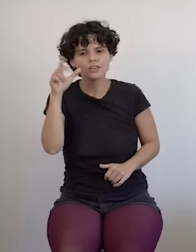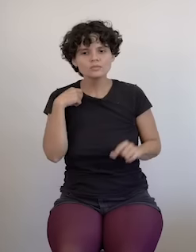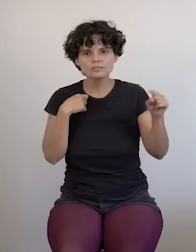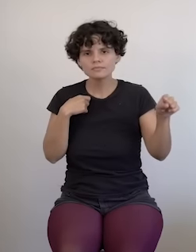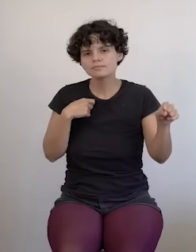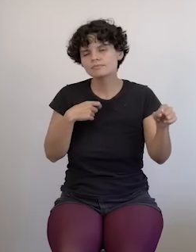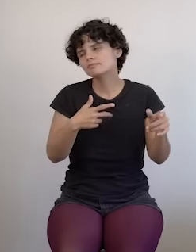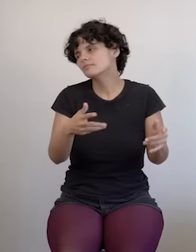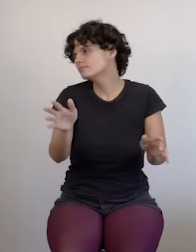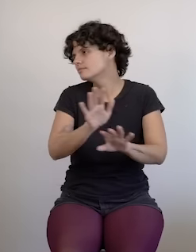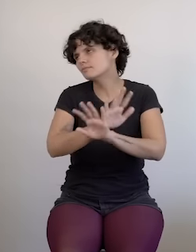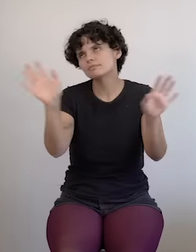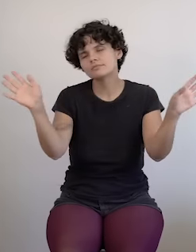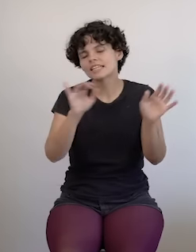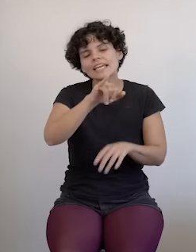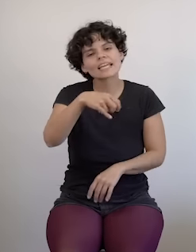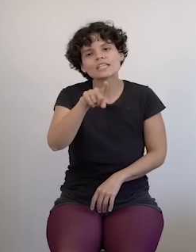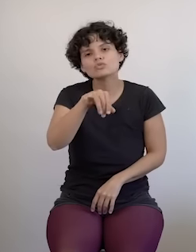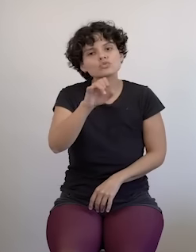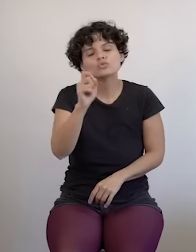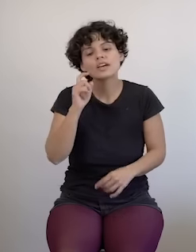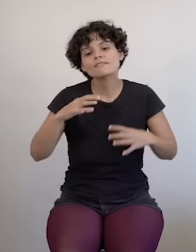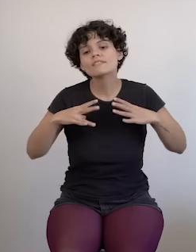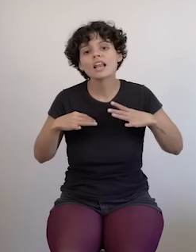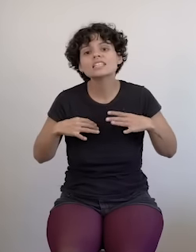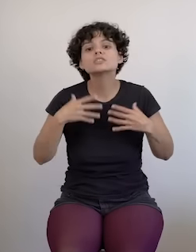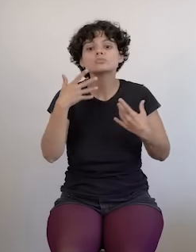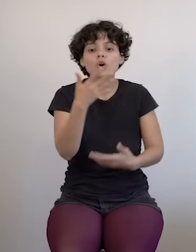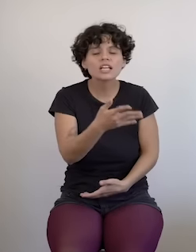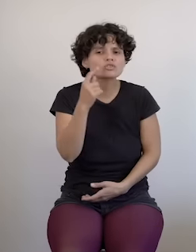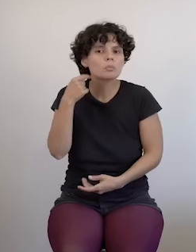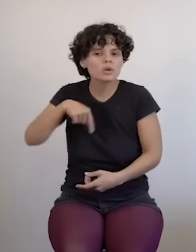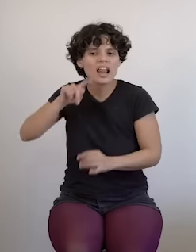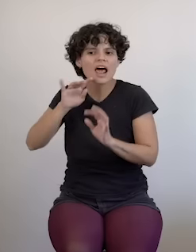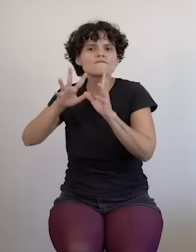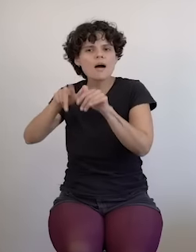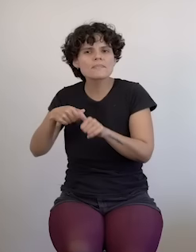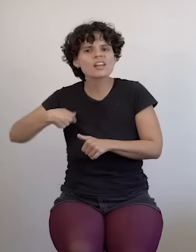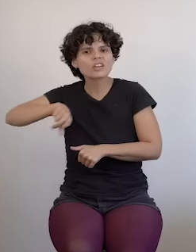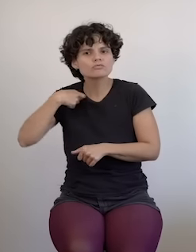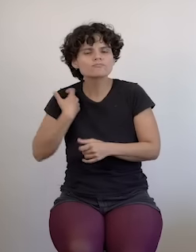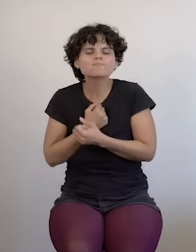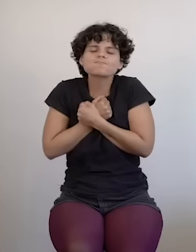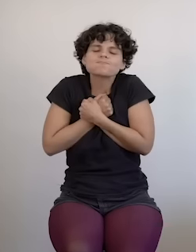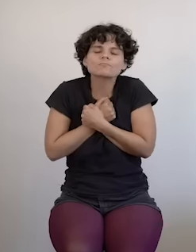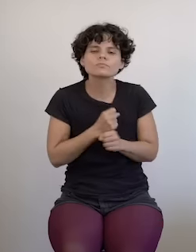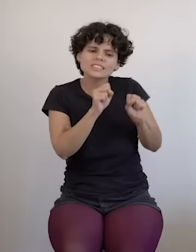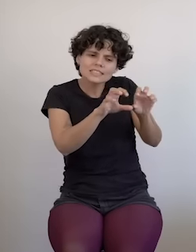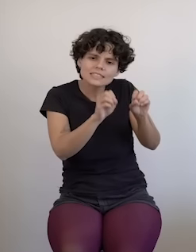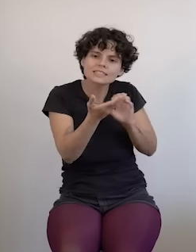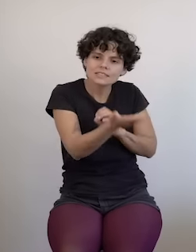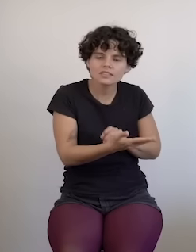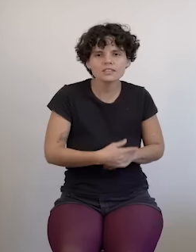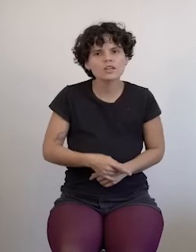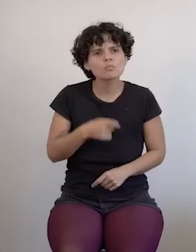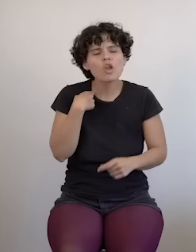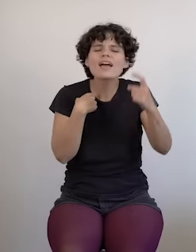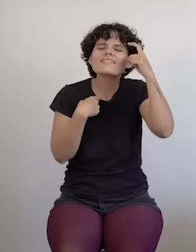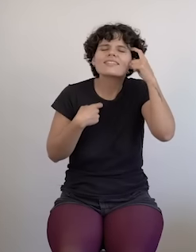platito de comida. Y el loco era feliz, hermano, por eso dice, gracias por enseñarme lo que es familia, hermano. Un